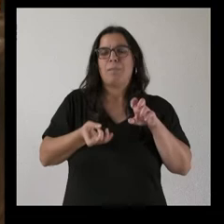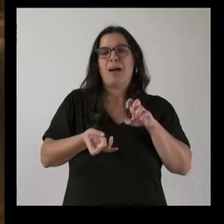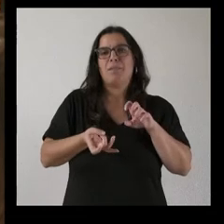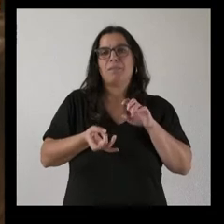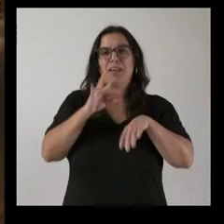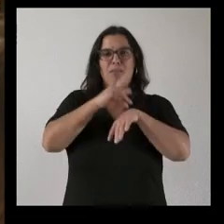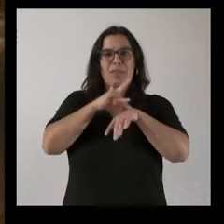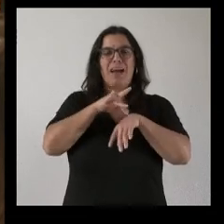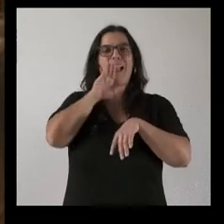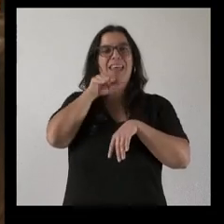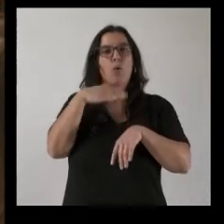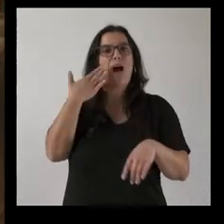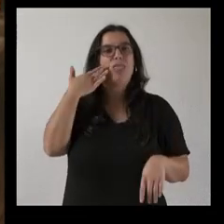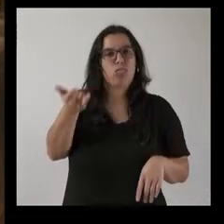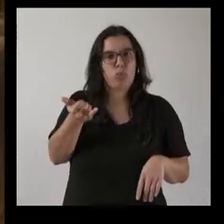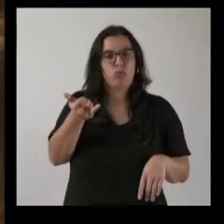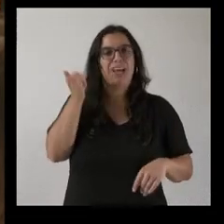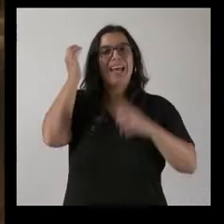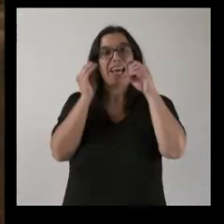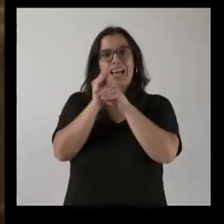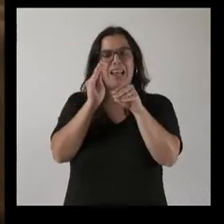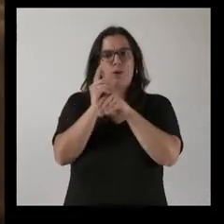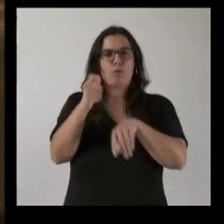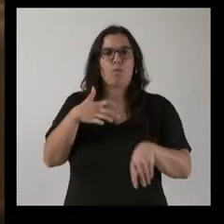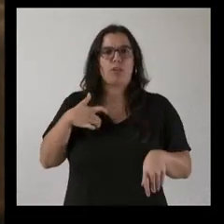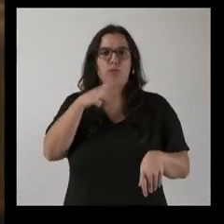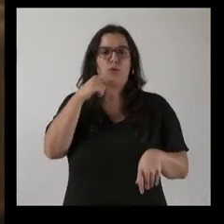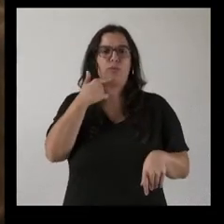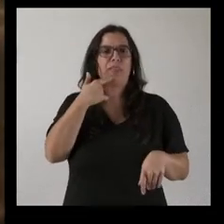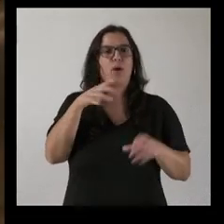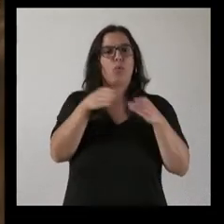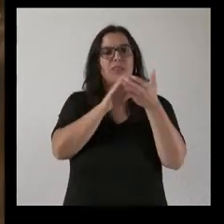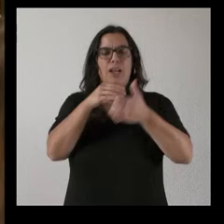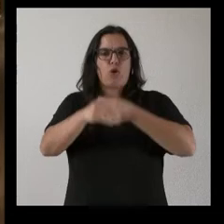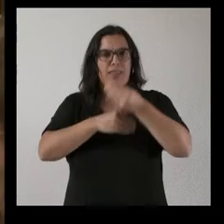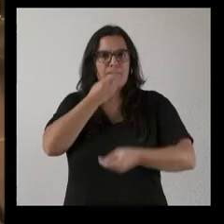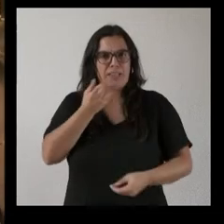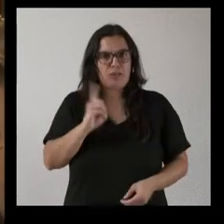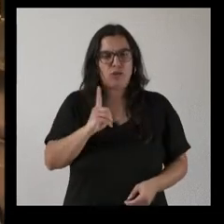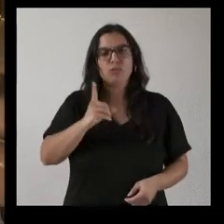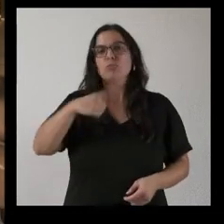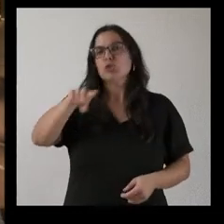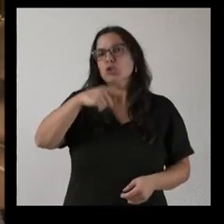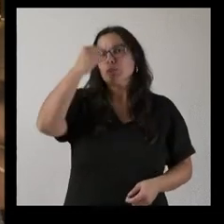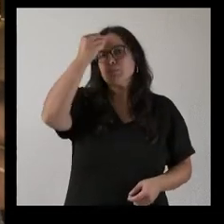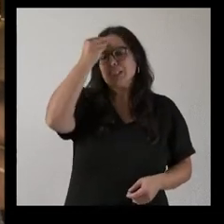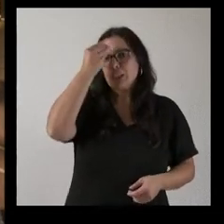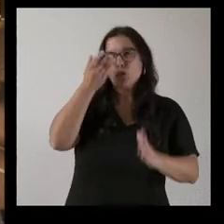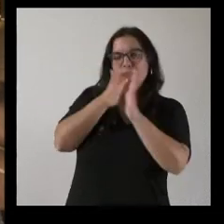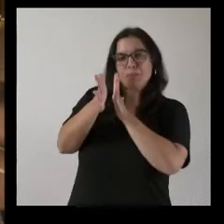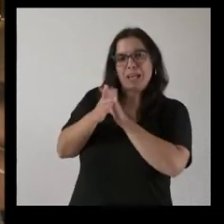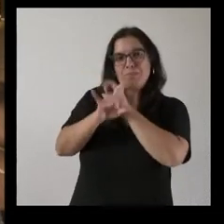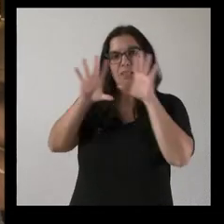se quejan de cómo se está llevando a cabo la actuación por parte de la junta no sé si se plantean algún tipo de medida para explicarles la situación